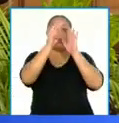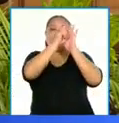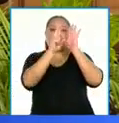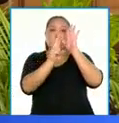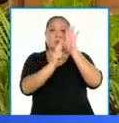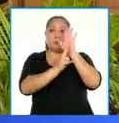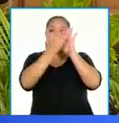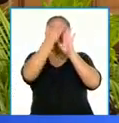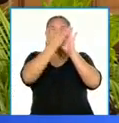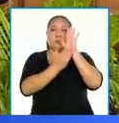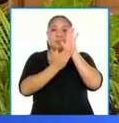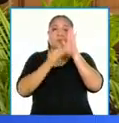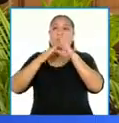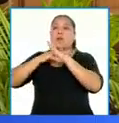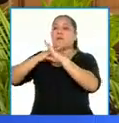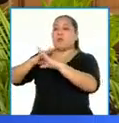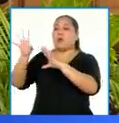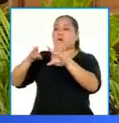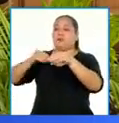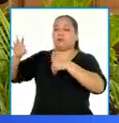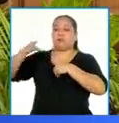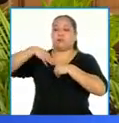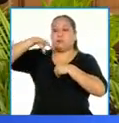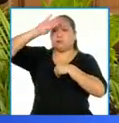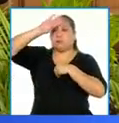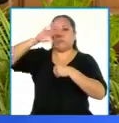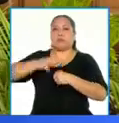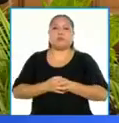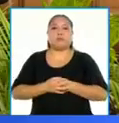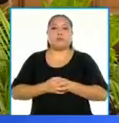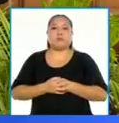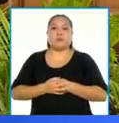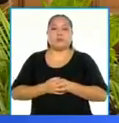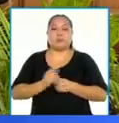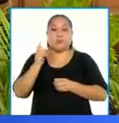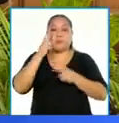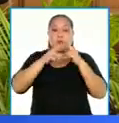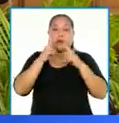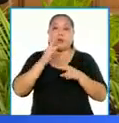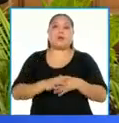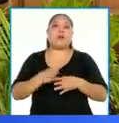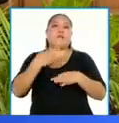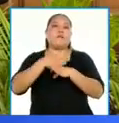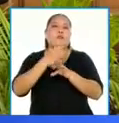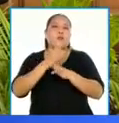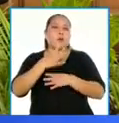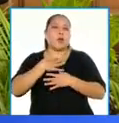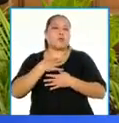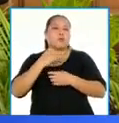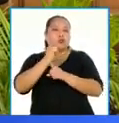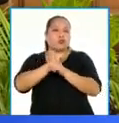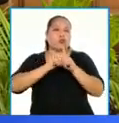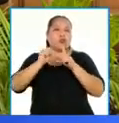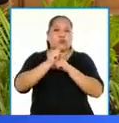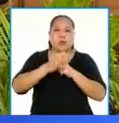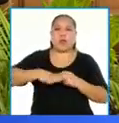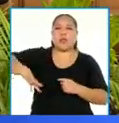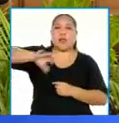tienden a evitar los contagios, a un comportamiento social que sea